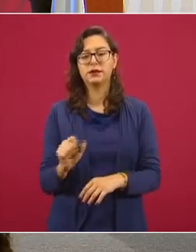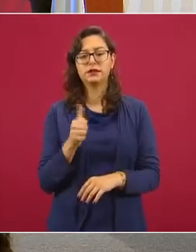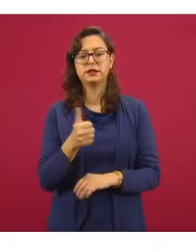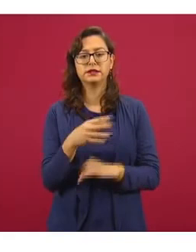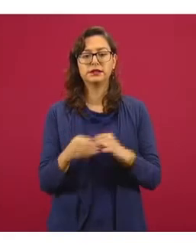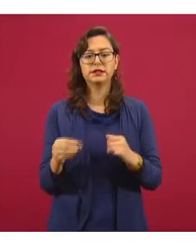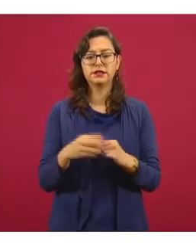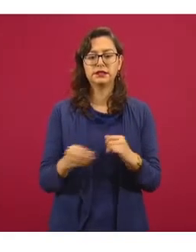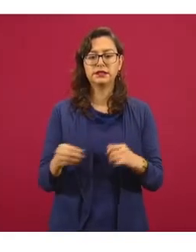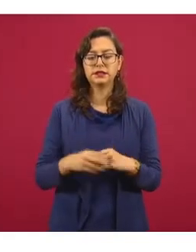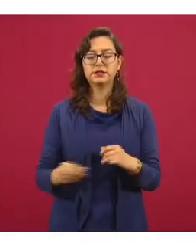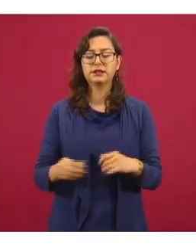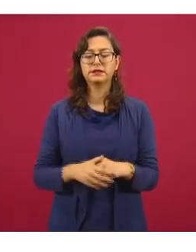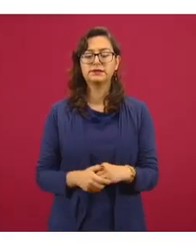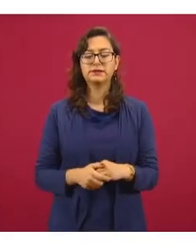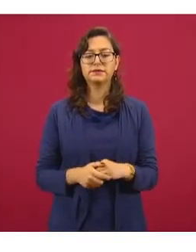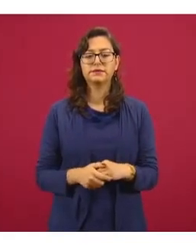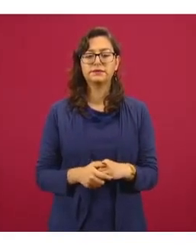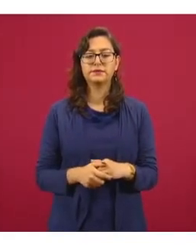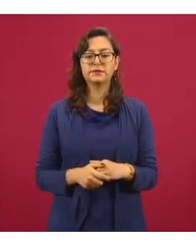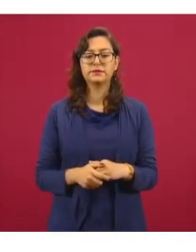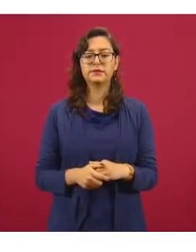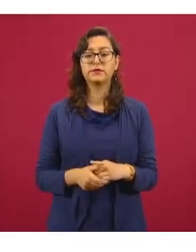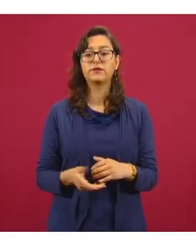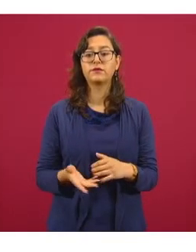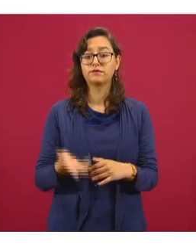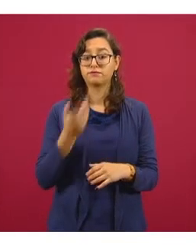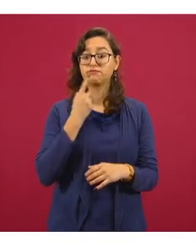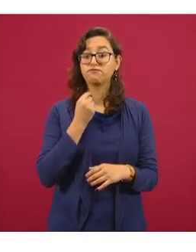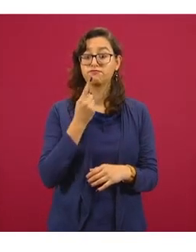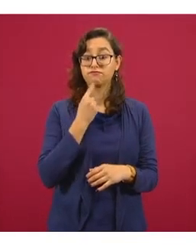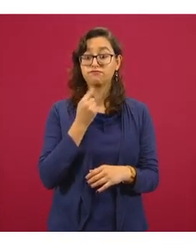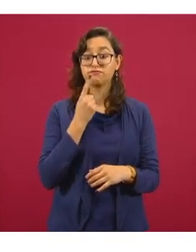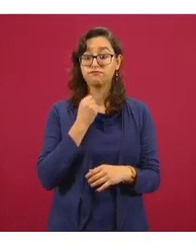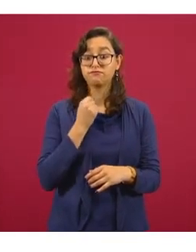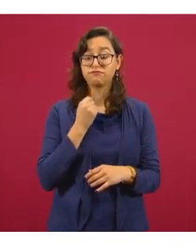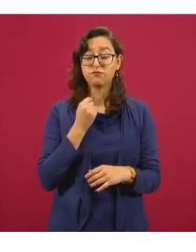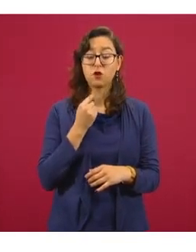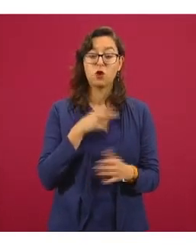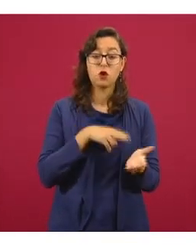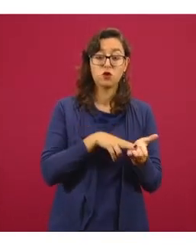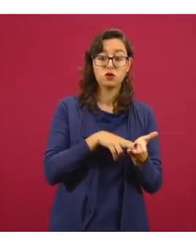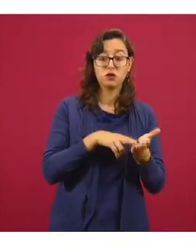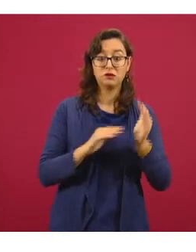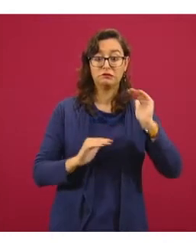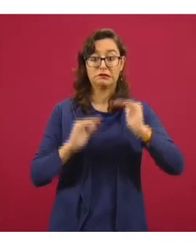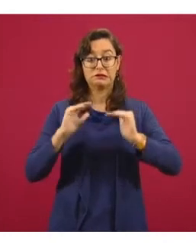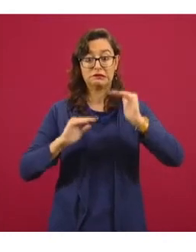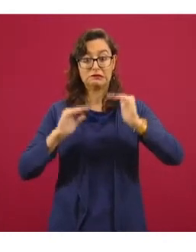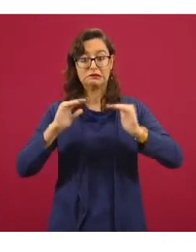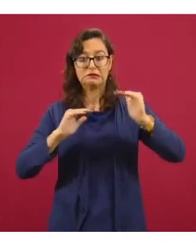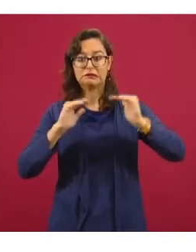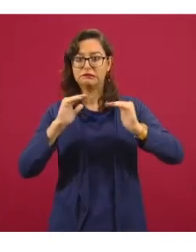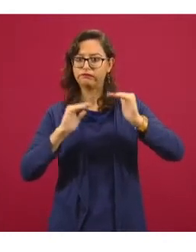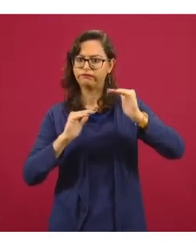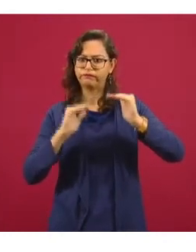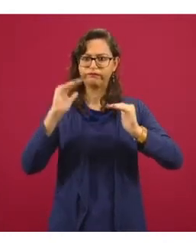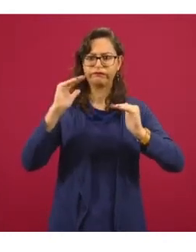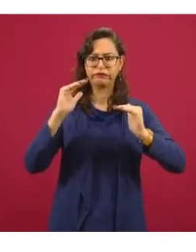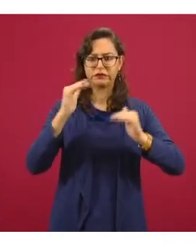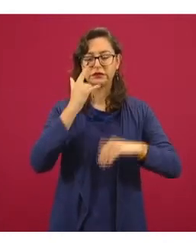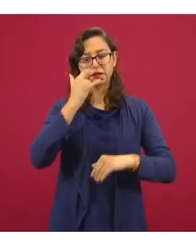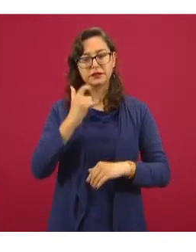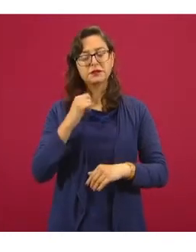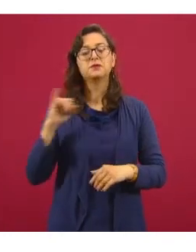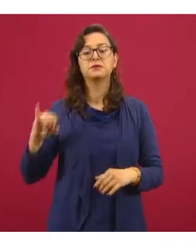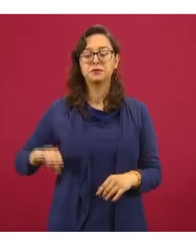$19.26. Hace mucho tiempo que no veíamos que la premium superaba al diésel en promedios, un comportamiento interesante